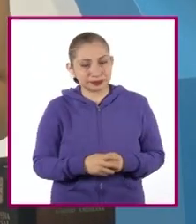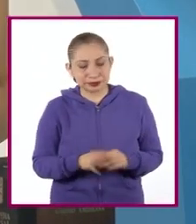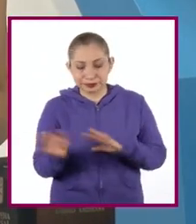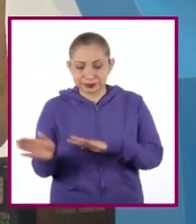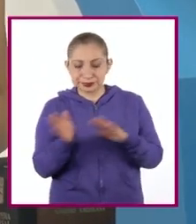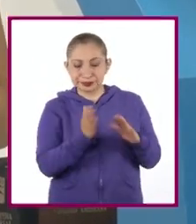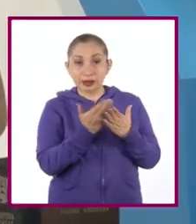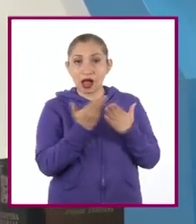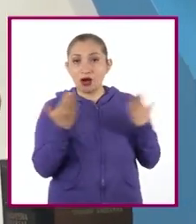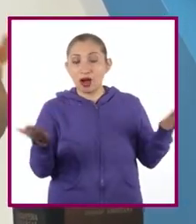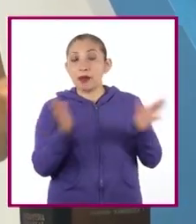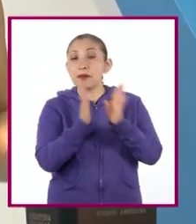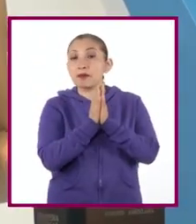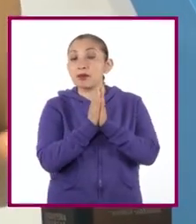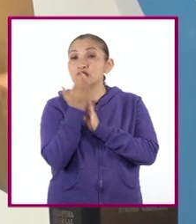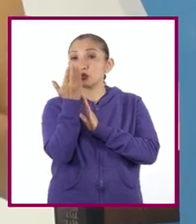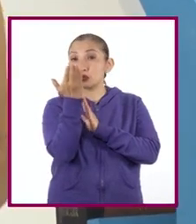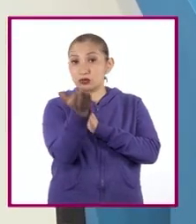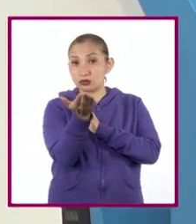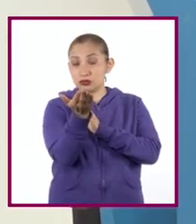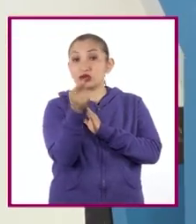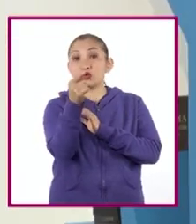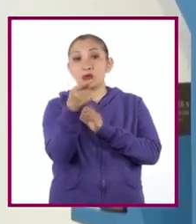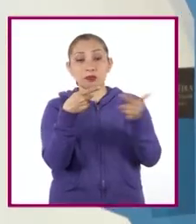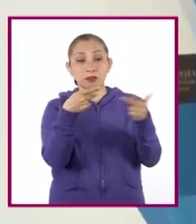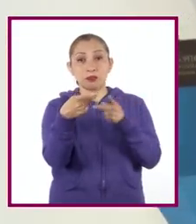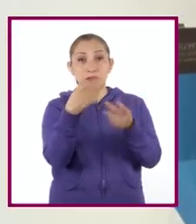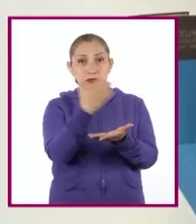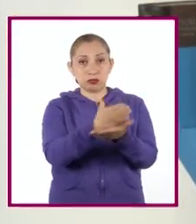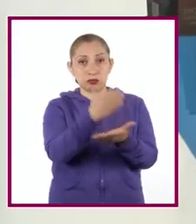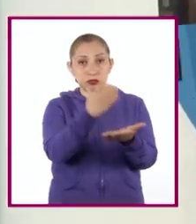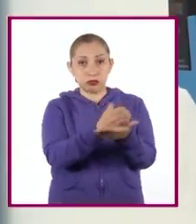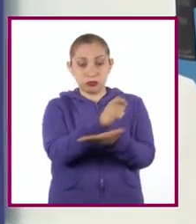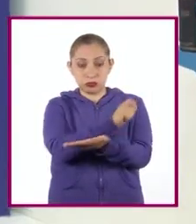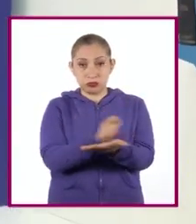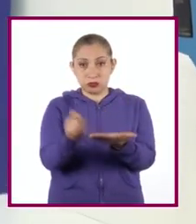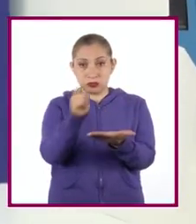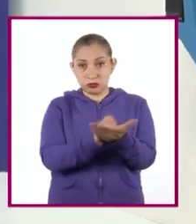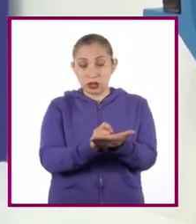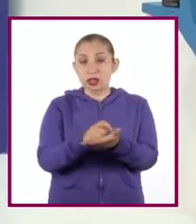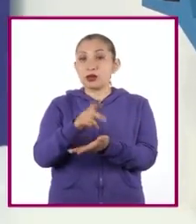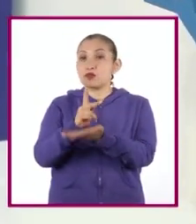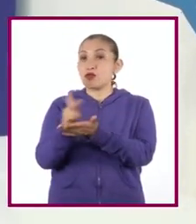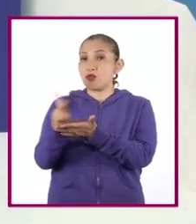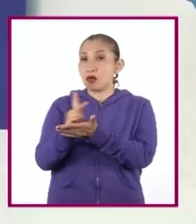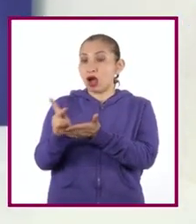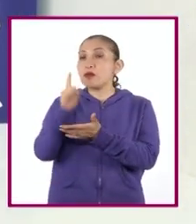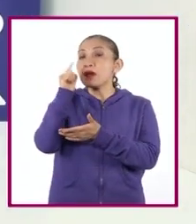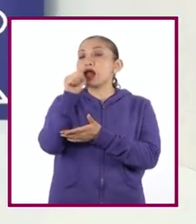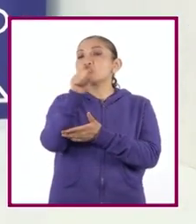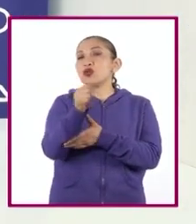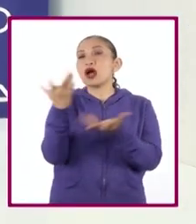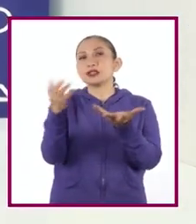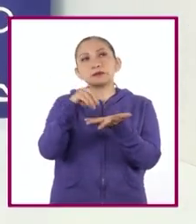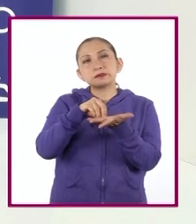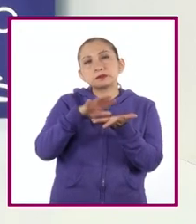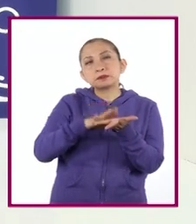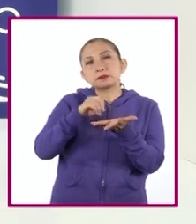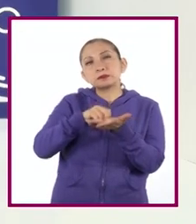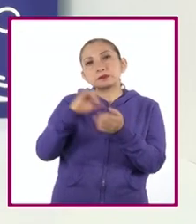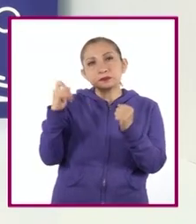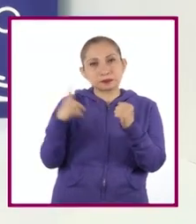Ahora les pido que tengan a su alcance su cuaderno de apuntes y bolígrafos para que hagan sus